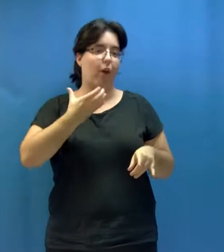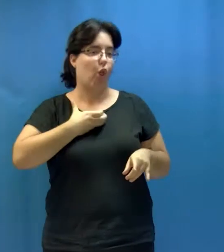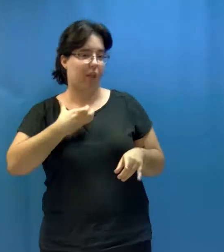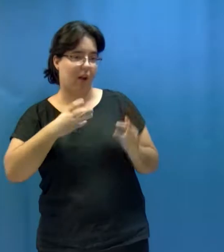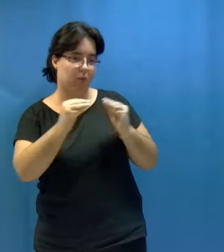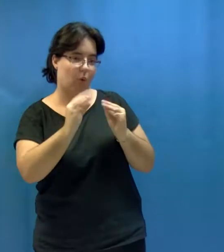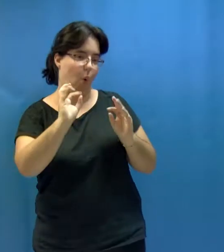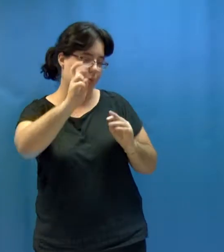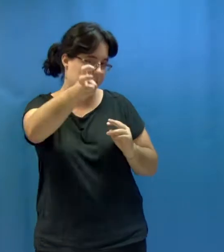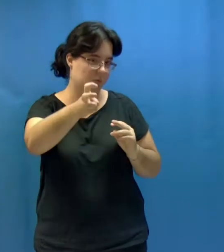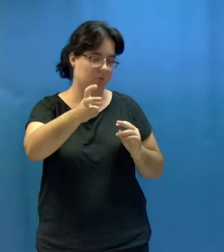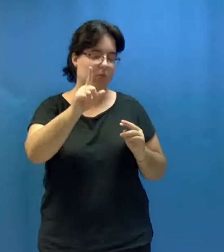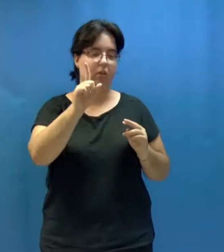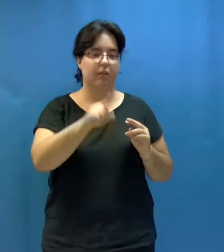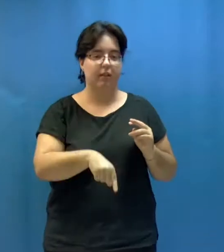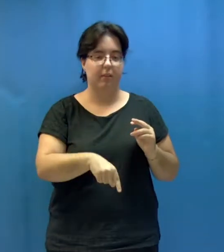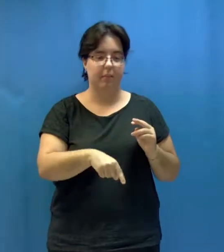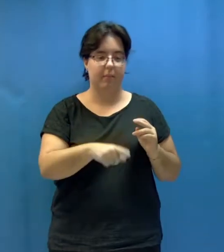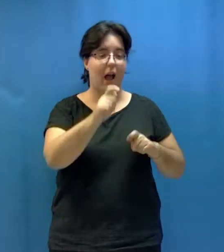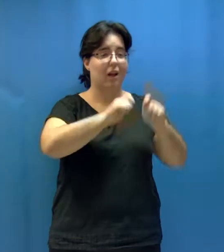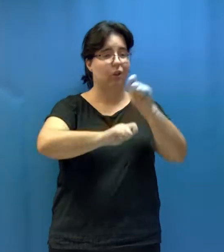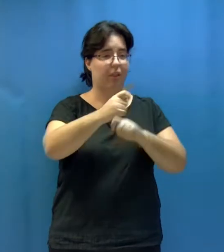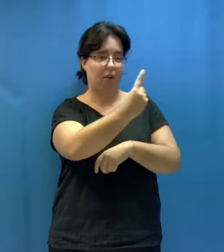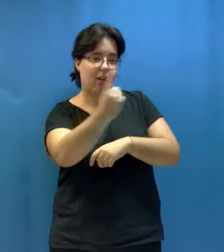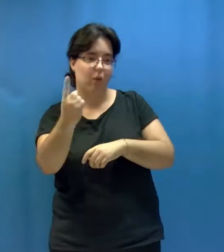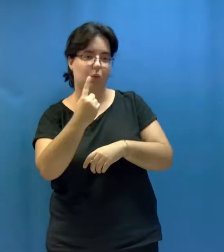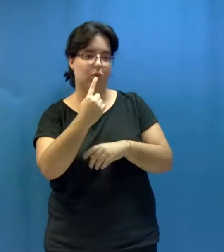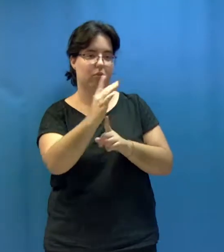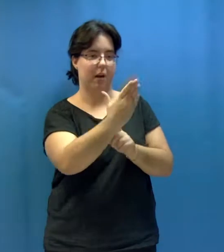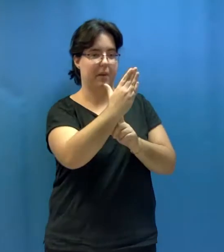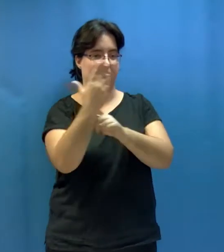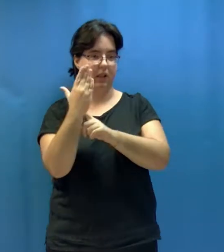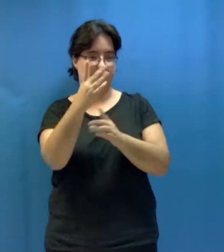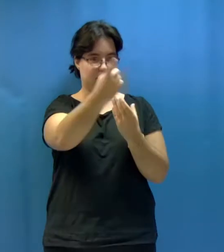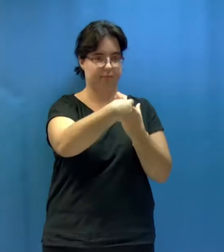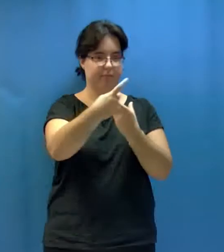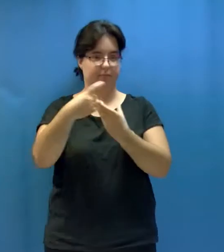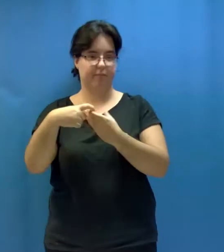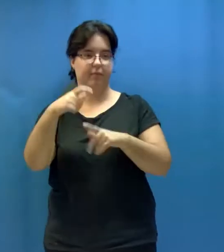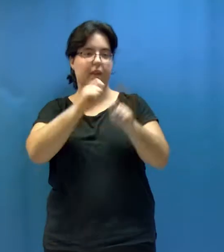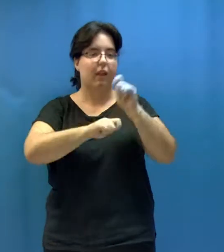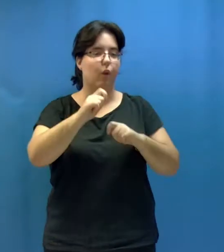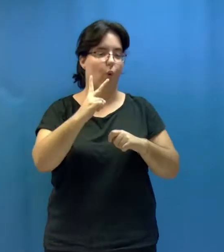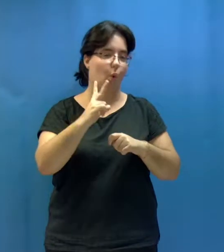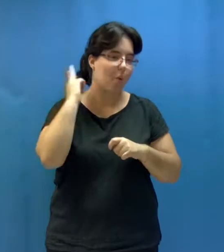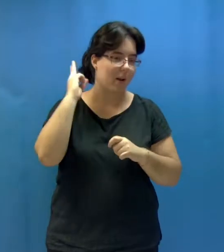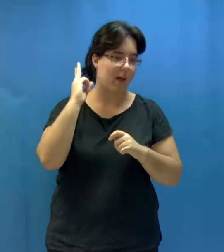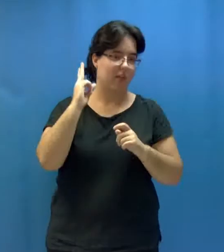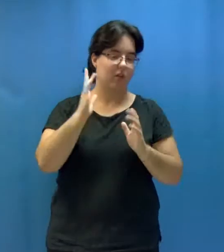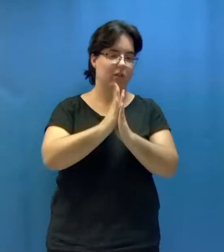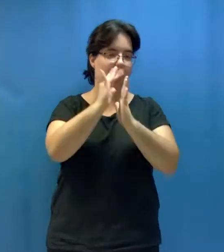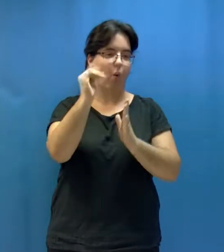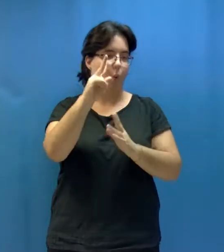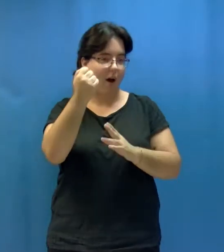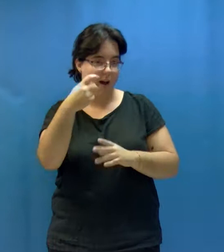las siguientes representantes de cada una de las asociaciones que se indican: Asociación de Jubilados y Pensionistas Azahar, San Juan Bautista, Nuestra Señora del